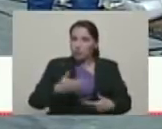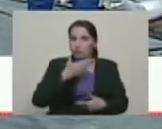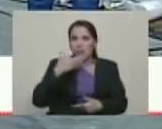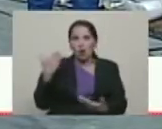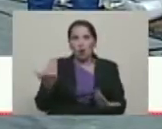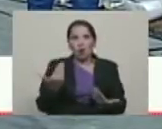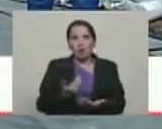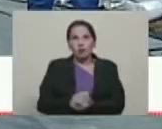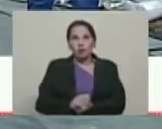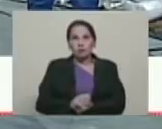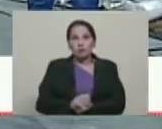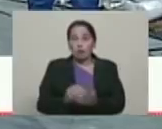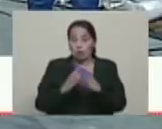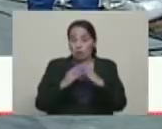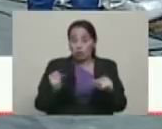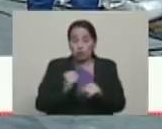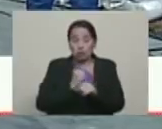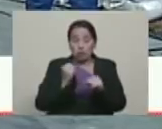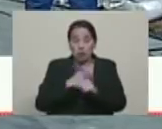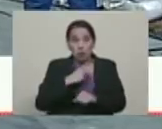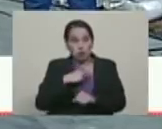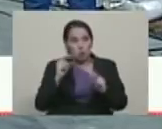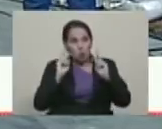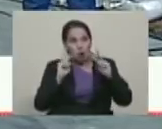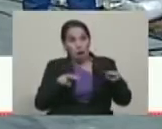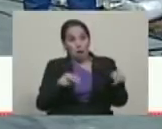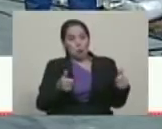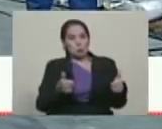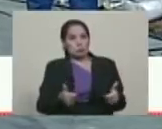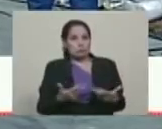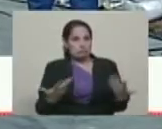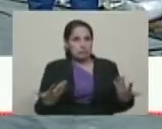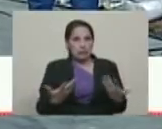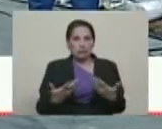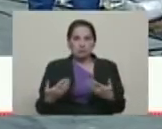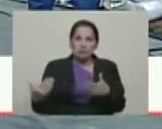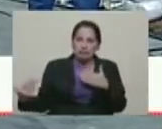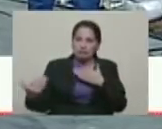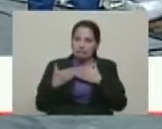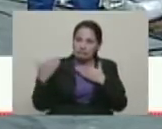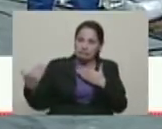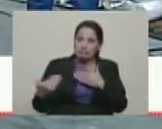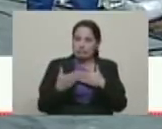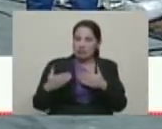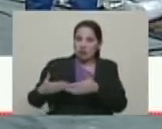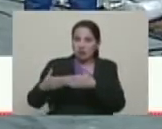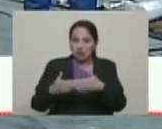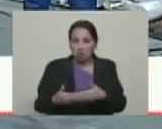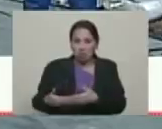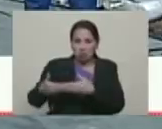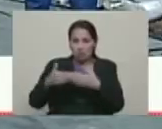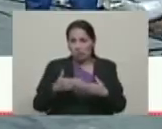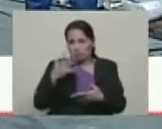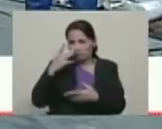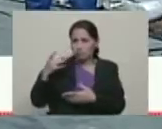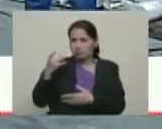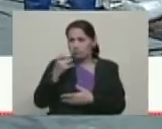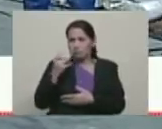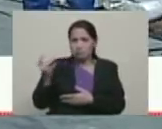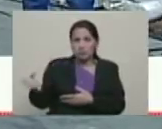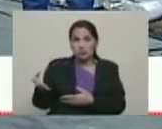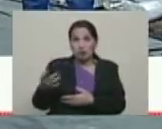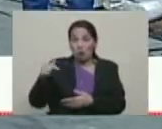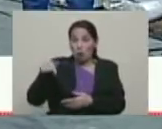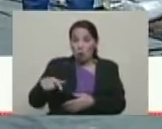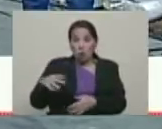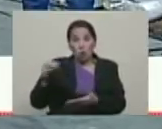los sectores de trabajadores, que me impresiona. Todas las agresiones diarias del imperialismo norteamericano. Hoy volvieron